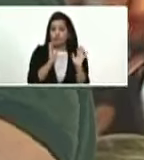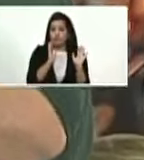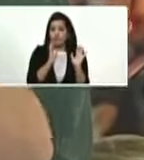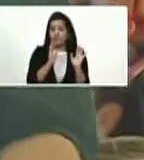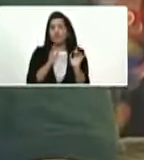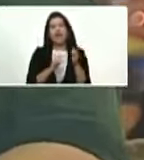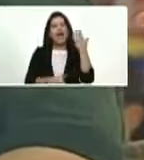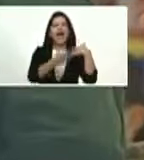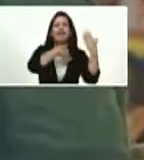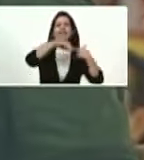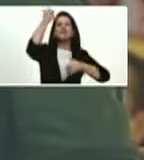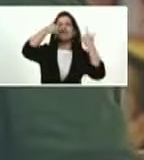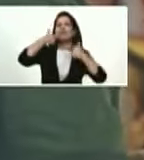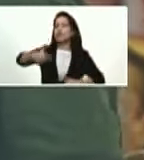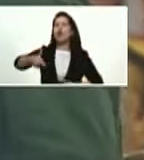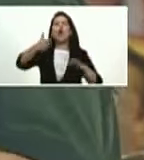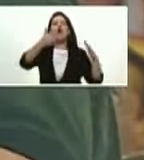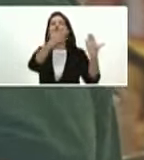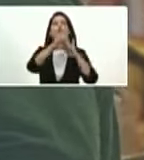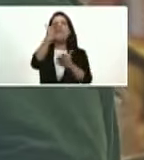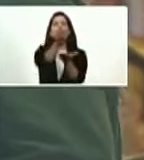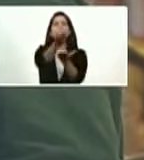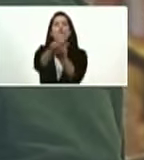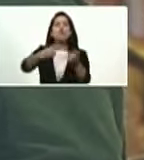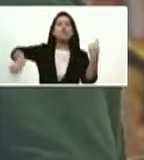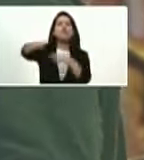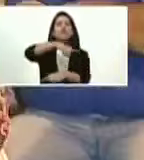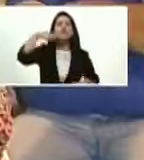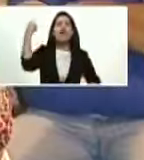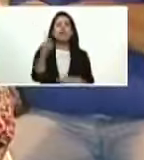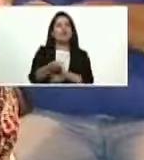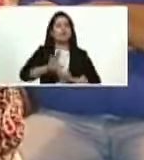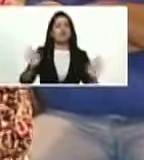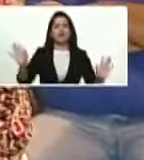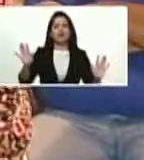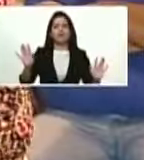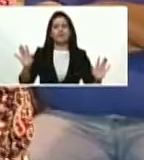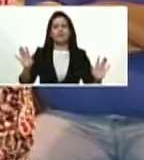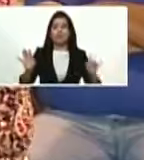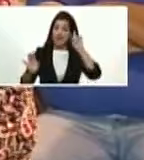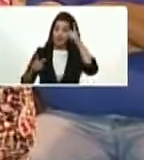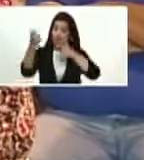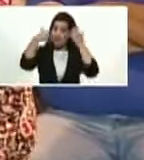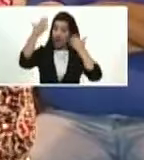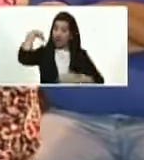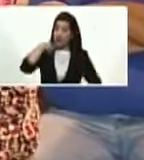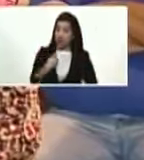decía comuna o nada. Eso decía Chávez. Pero